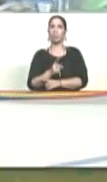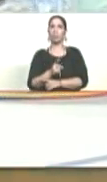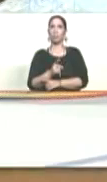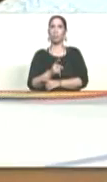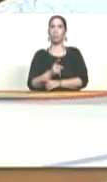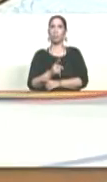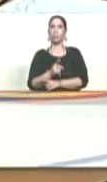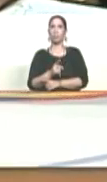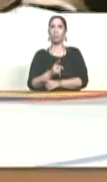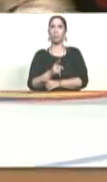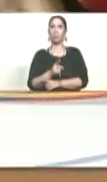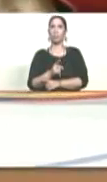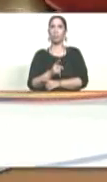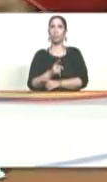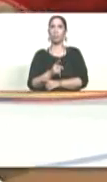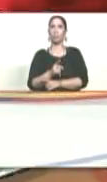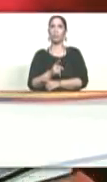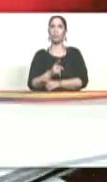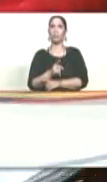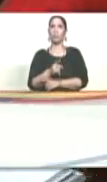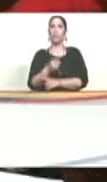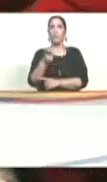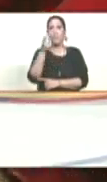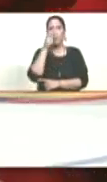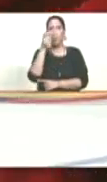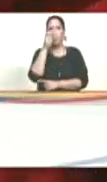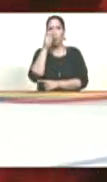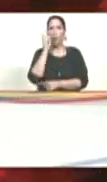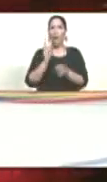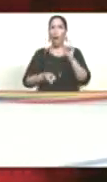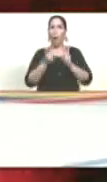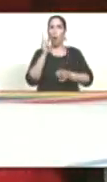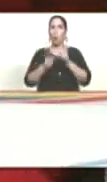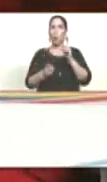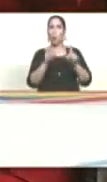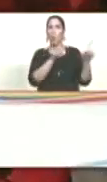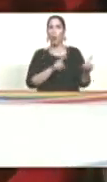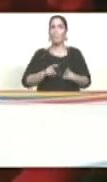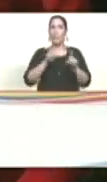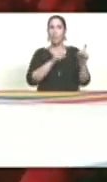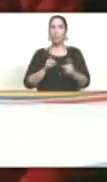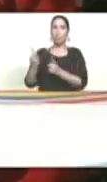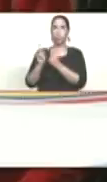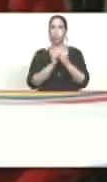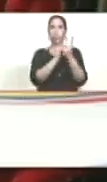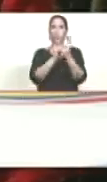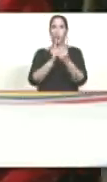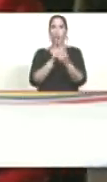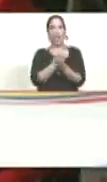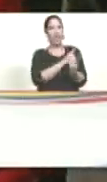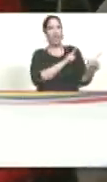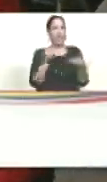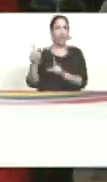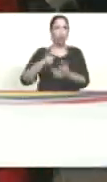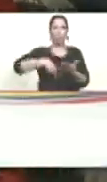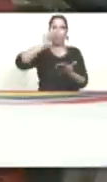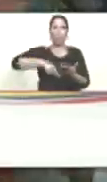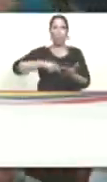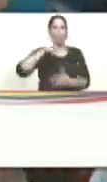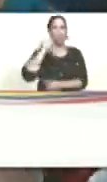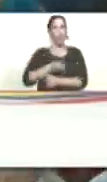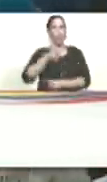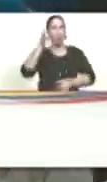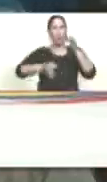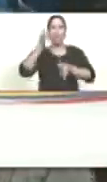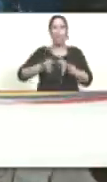de sobreseimiento de la causa, algunos campesinos perseguidos, estoy listo para firmarlo, pero aquí tiene que haber